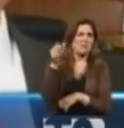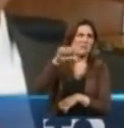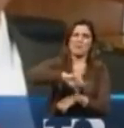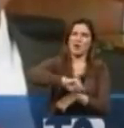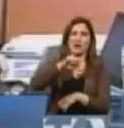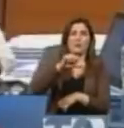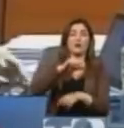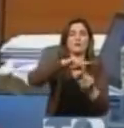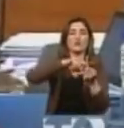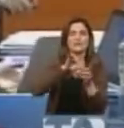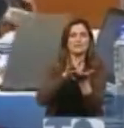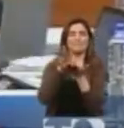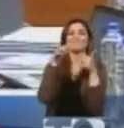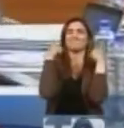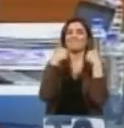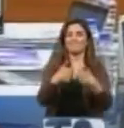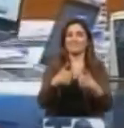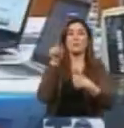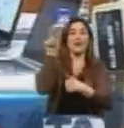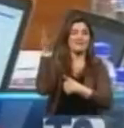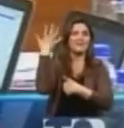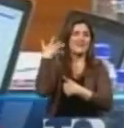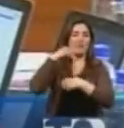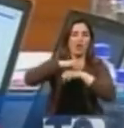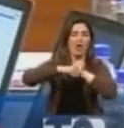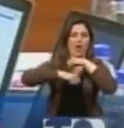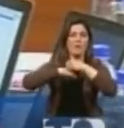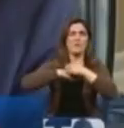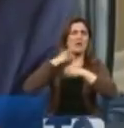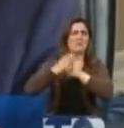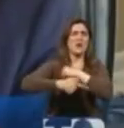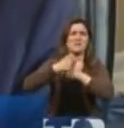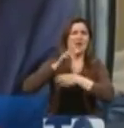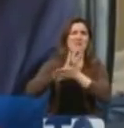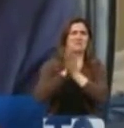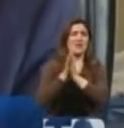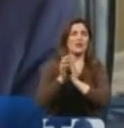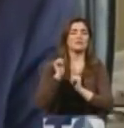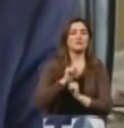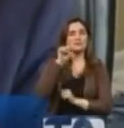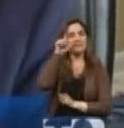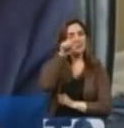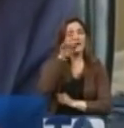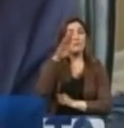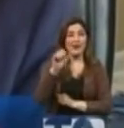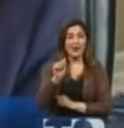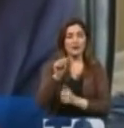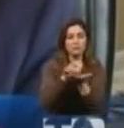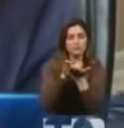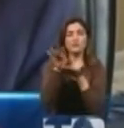su destitución. Pues aseguran, formaba parte de una estructura de impunidad. La salida de Baca significa